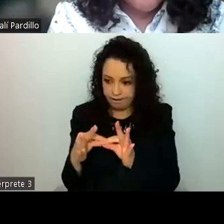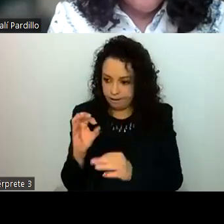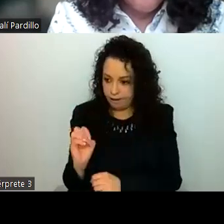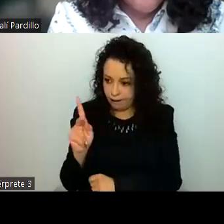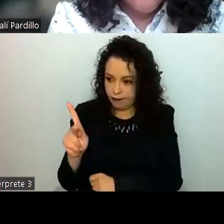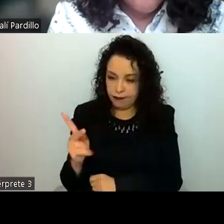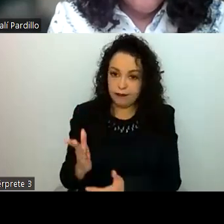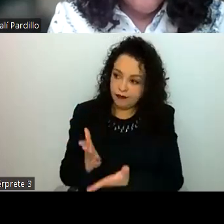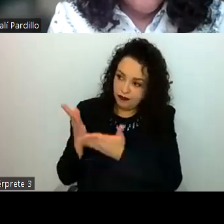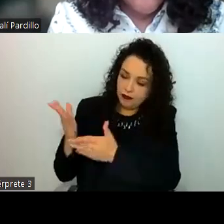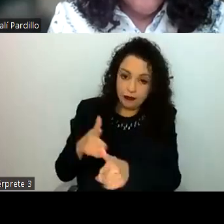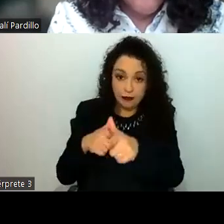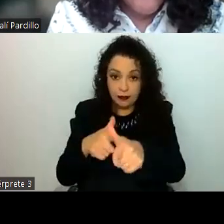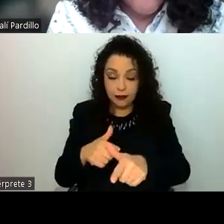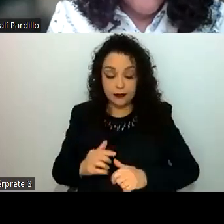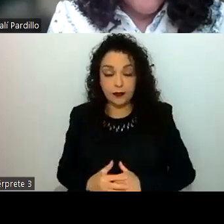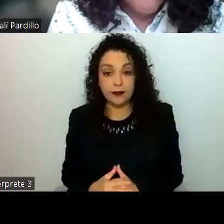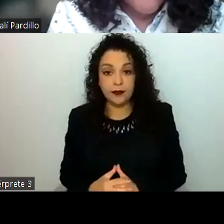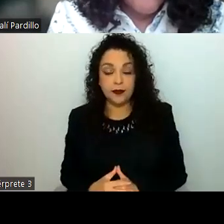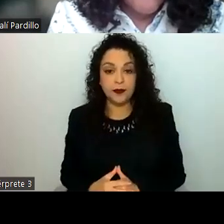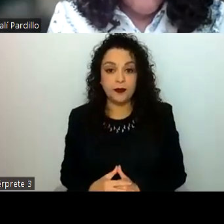Adelante.